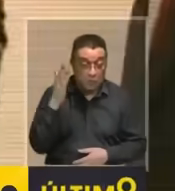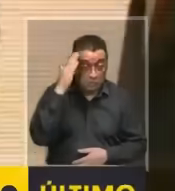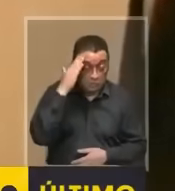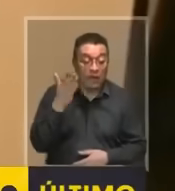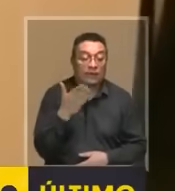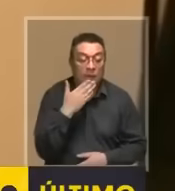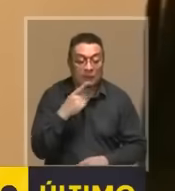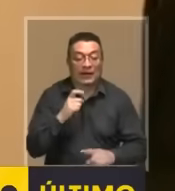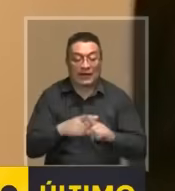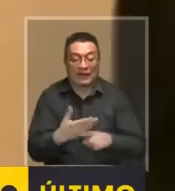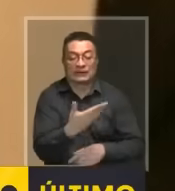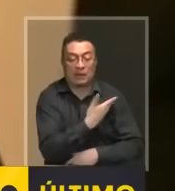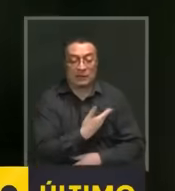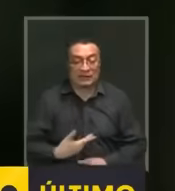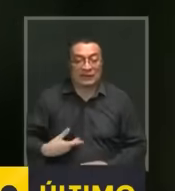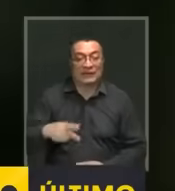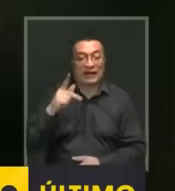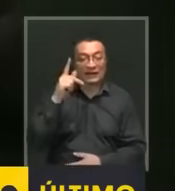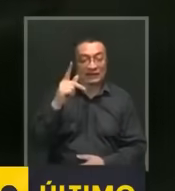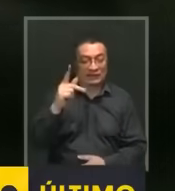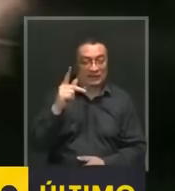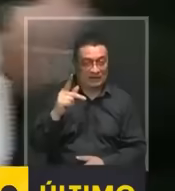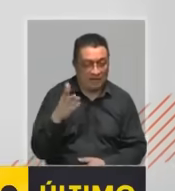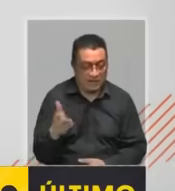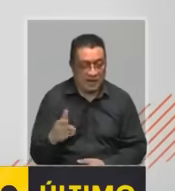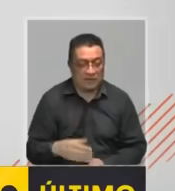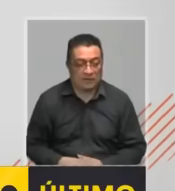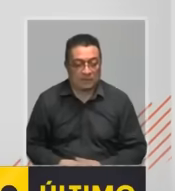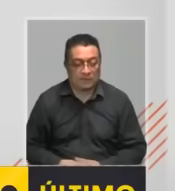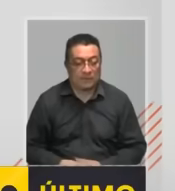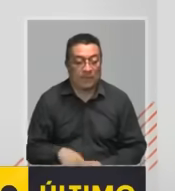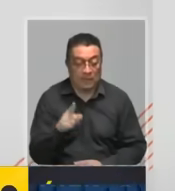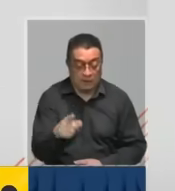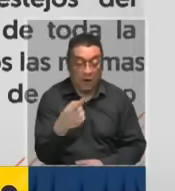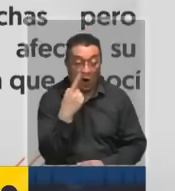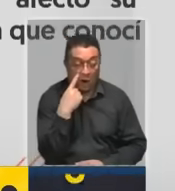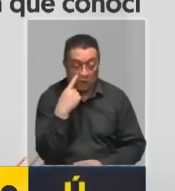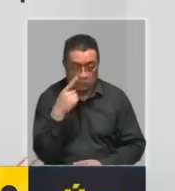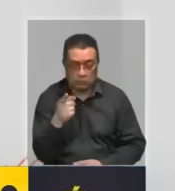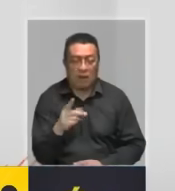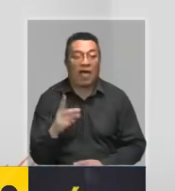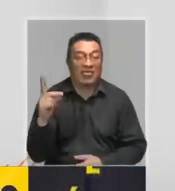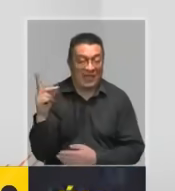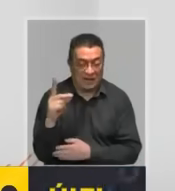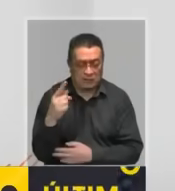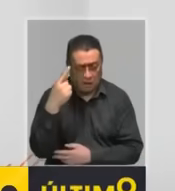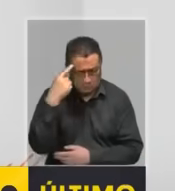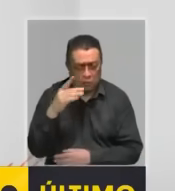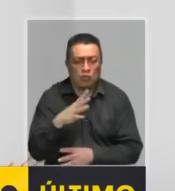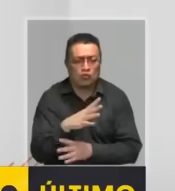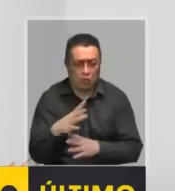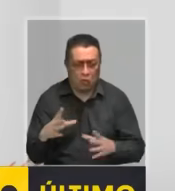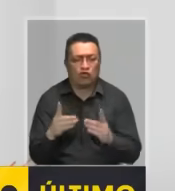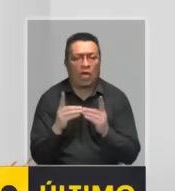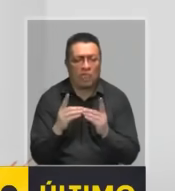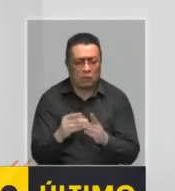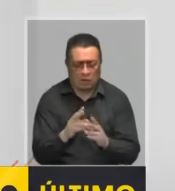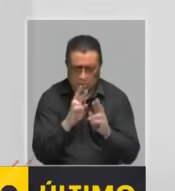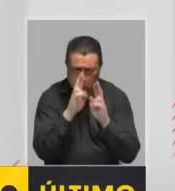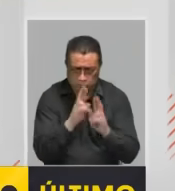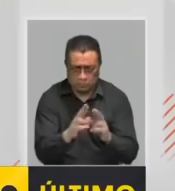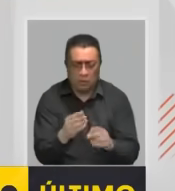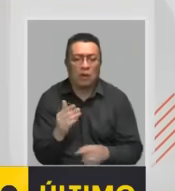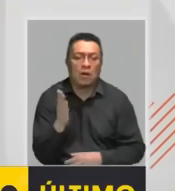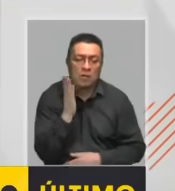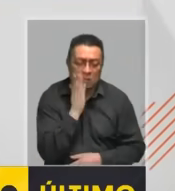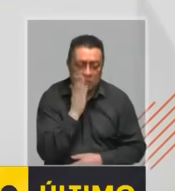hizo la expresidenta Cristina Fernández. Él era un hombre de derechas, pero profundamente democrático. Recuerdo con afecto su